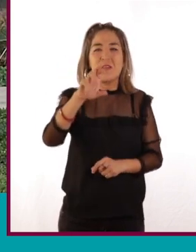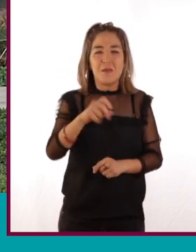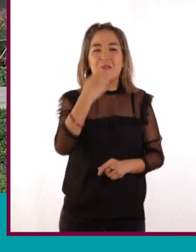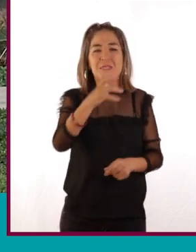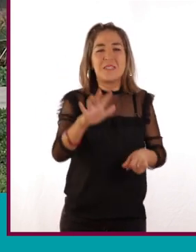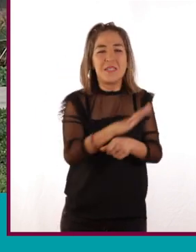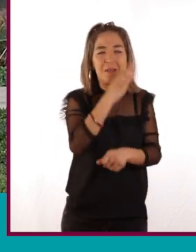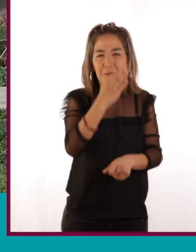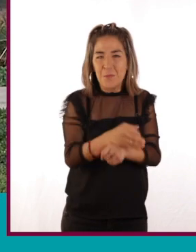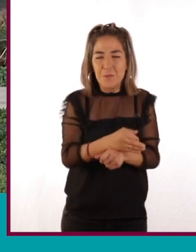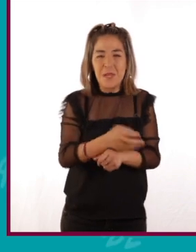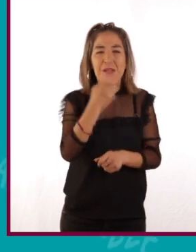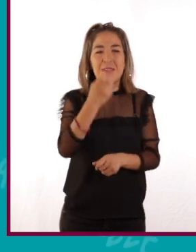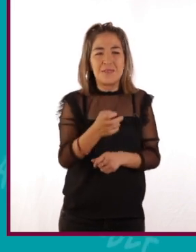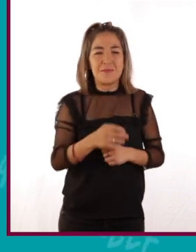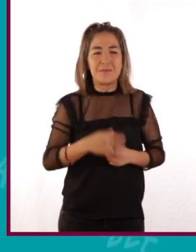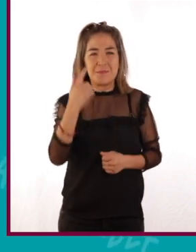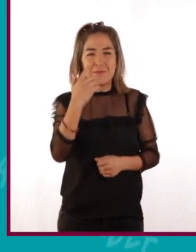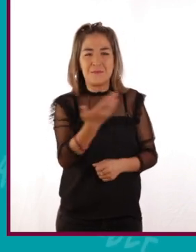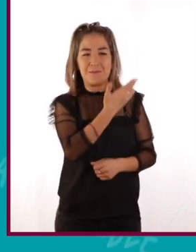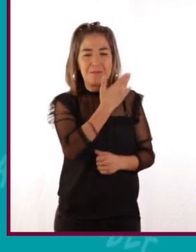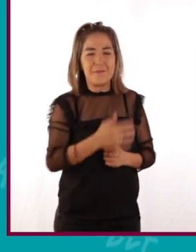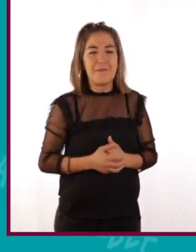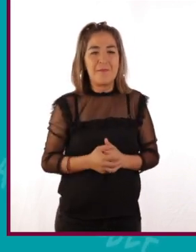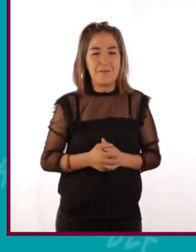poliedros regulares, que sería del icosaedro.